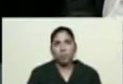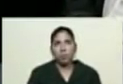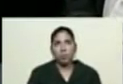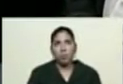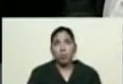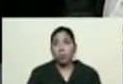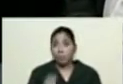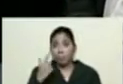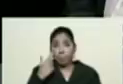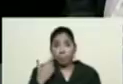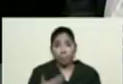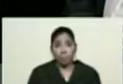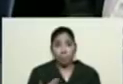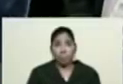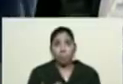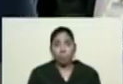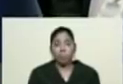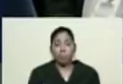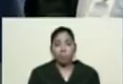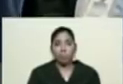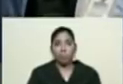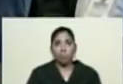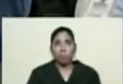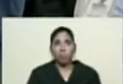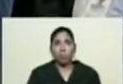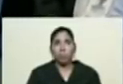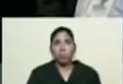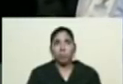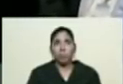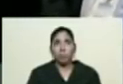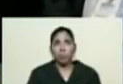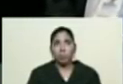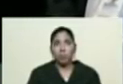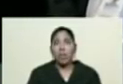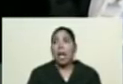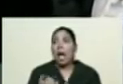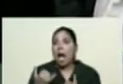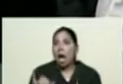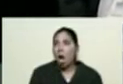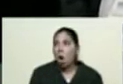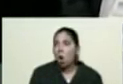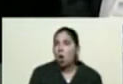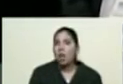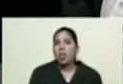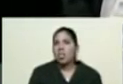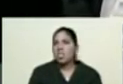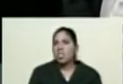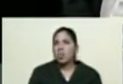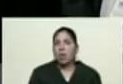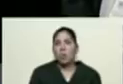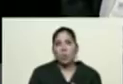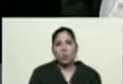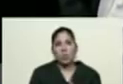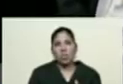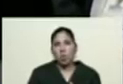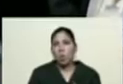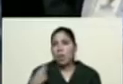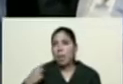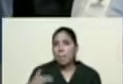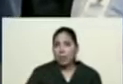Ahí está la realidad. Ahora nos amenazan con un embargo petrolero. Bueno, y es bueno que